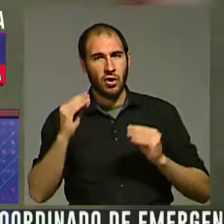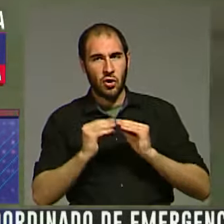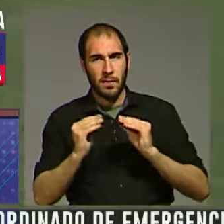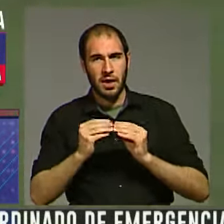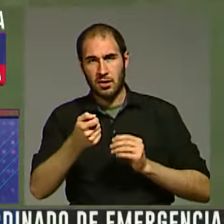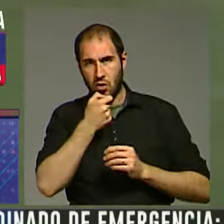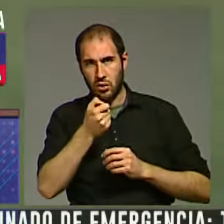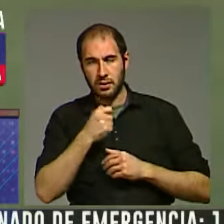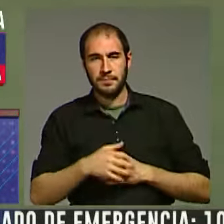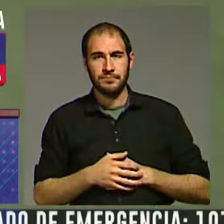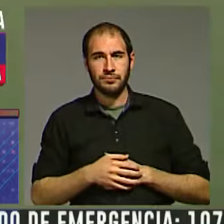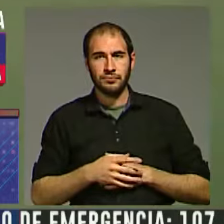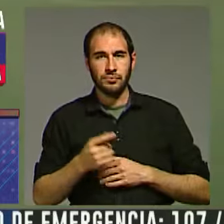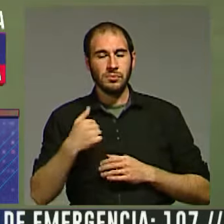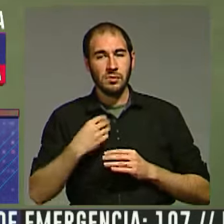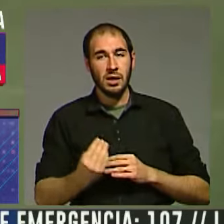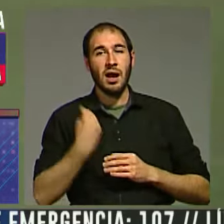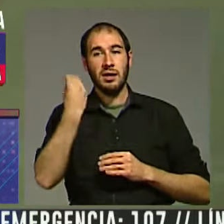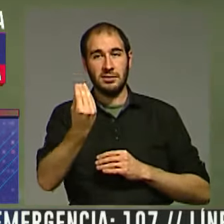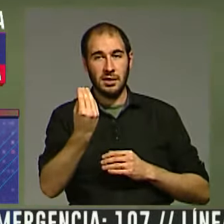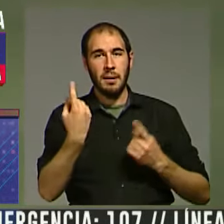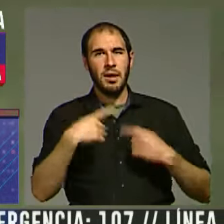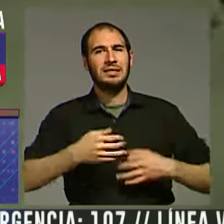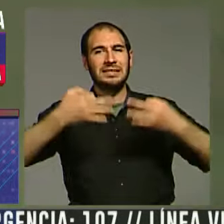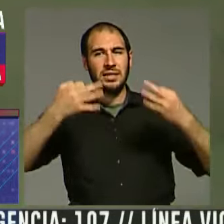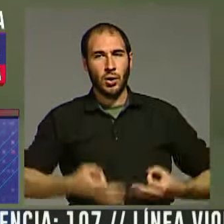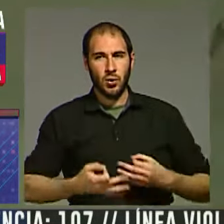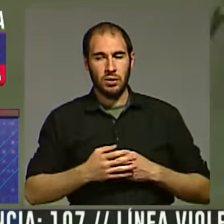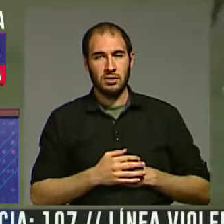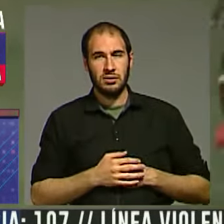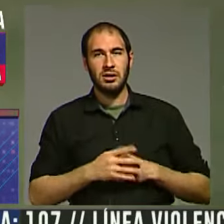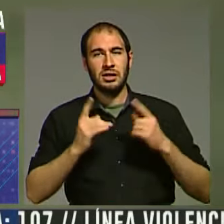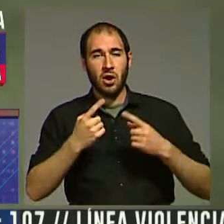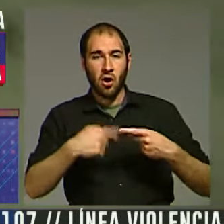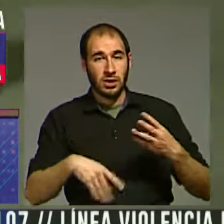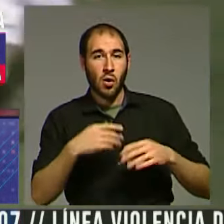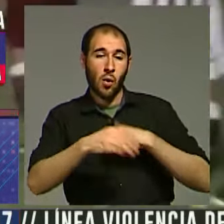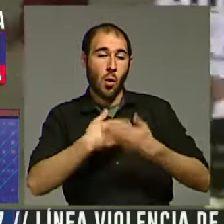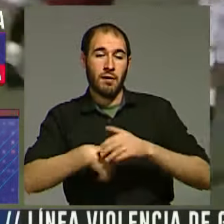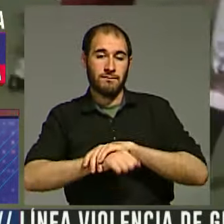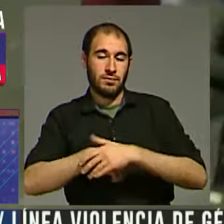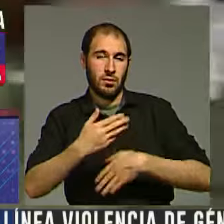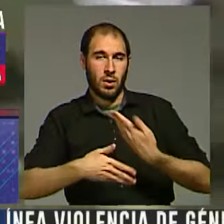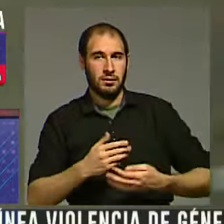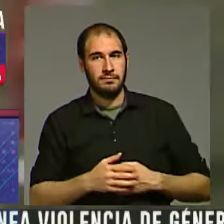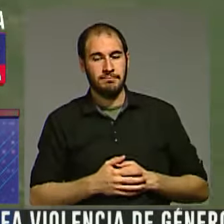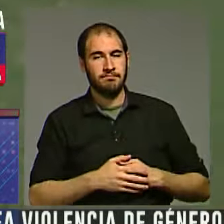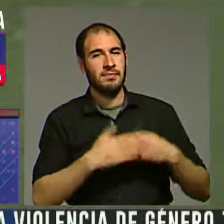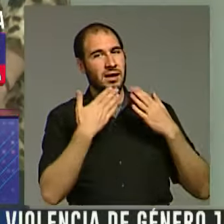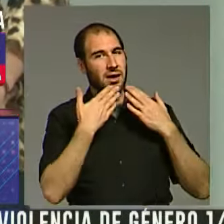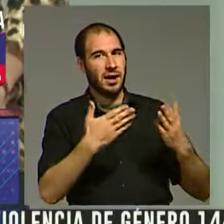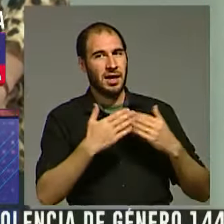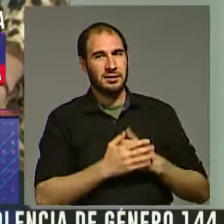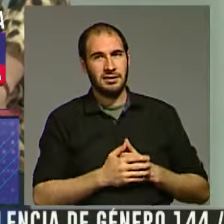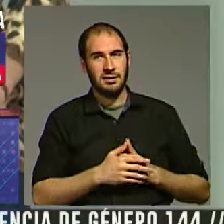hizo una nota, vamos a ascender, o hay que decirlo, creo convencido y con las armas que tenemos, que es jugando al fútbol. Bien. Bueno, muchísimas